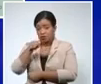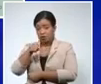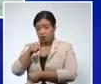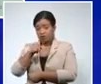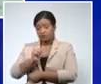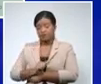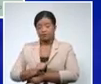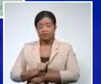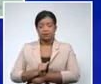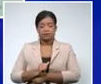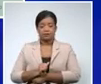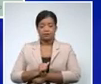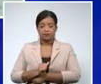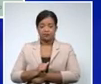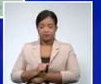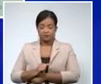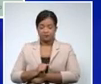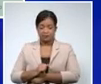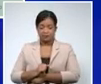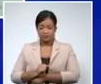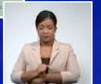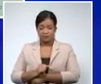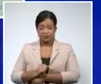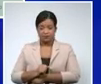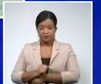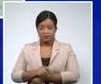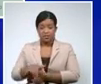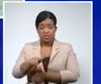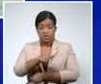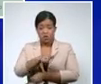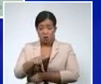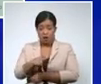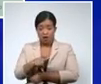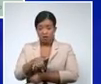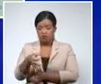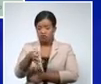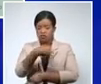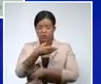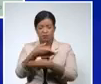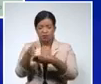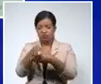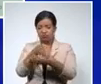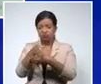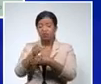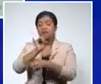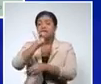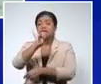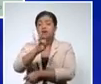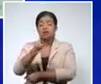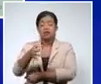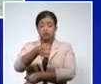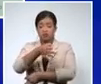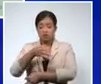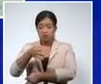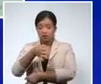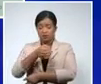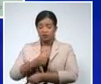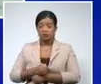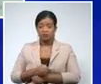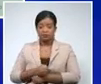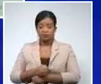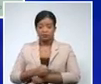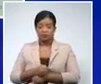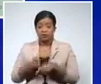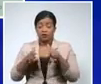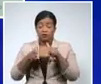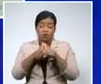anterior, y también con dispersión en 7 de sus 8 municipios. El mayor número,